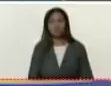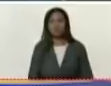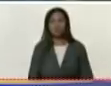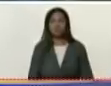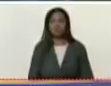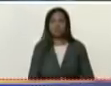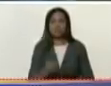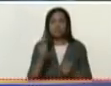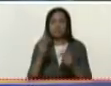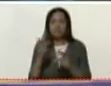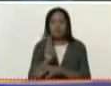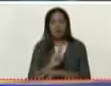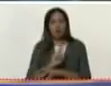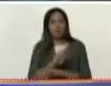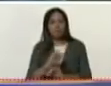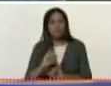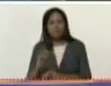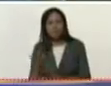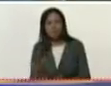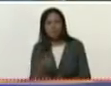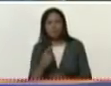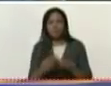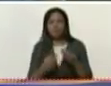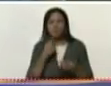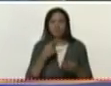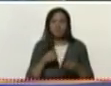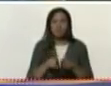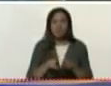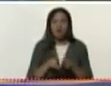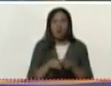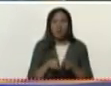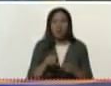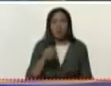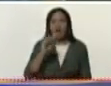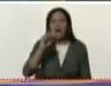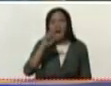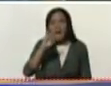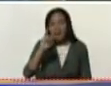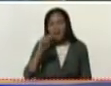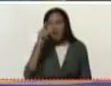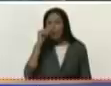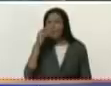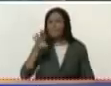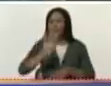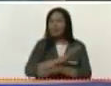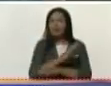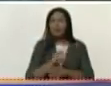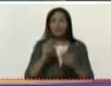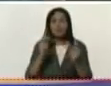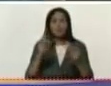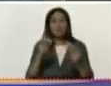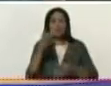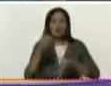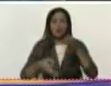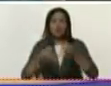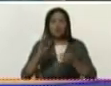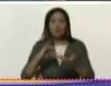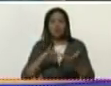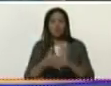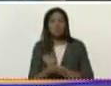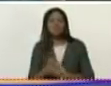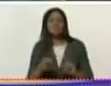Qué rápidos son, como decía Ali Primera. Qué efectiva es la justicia cuando se